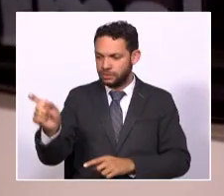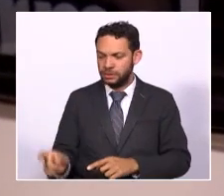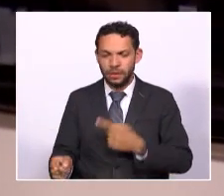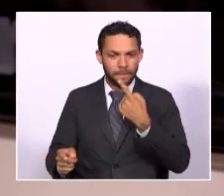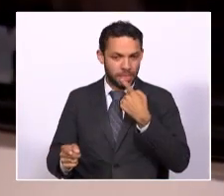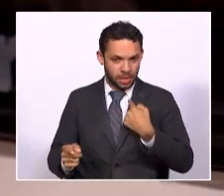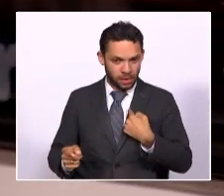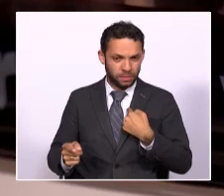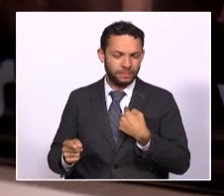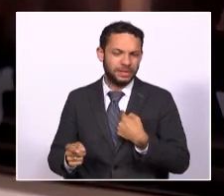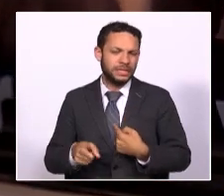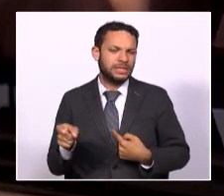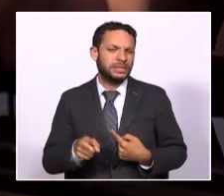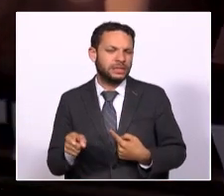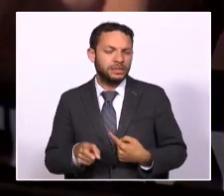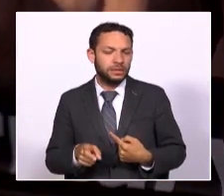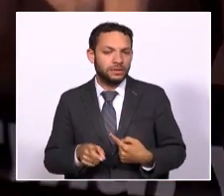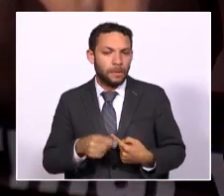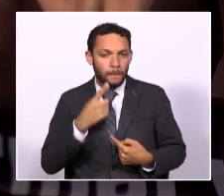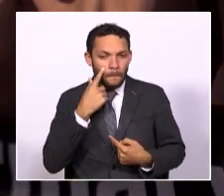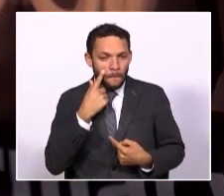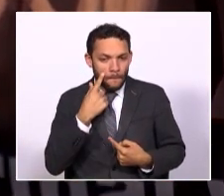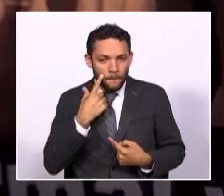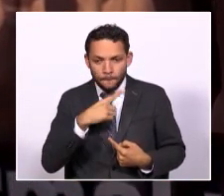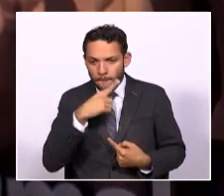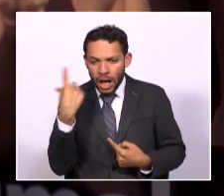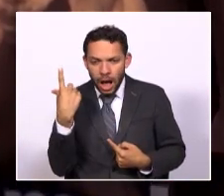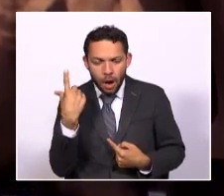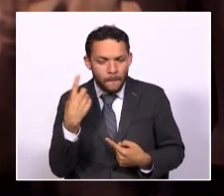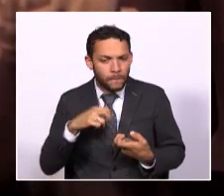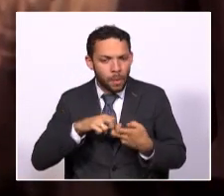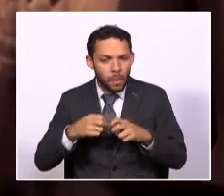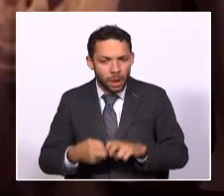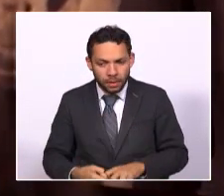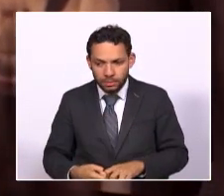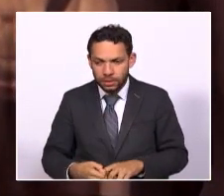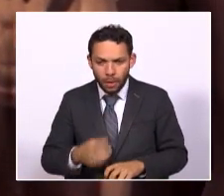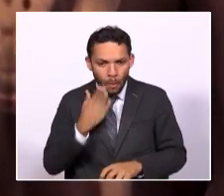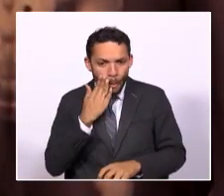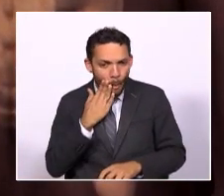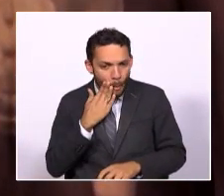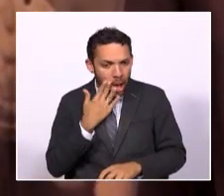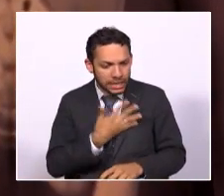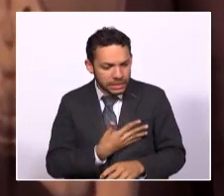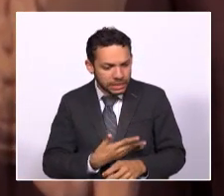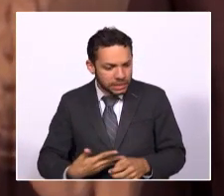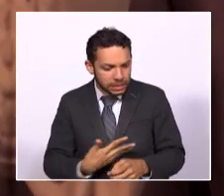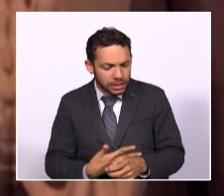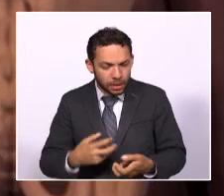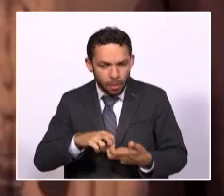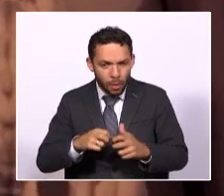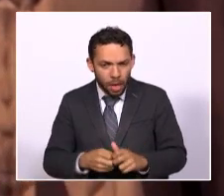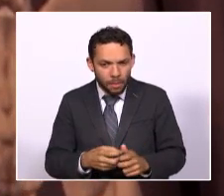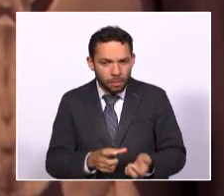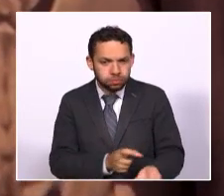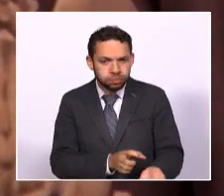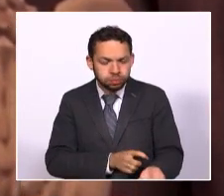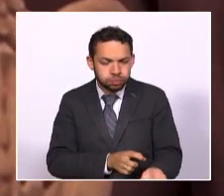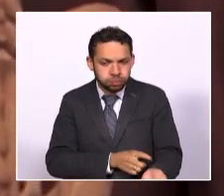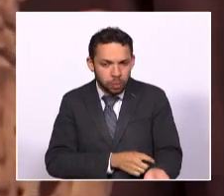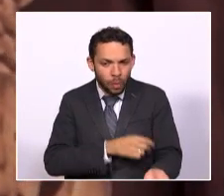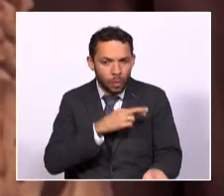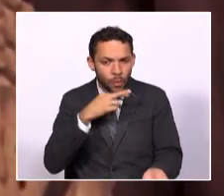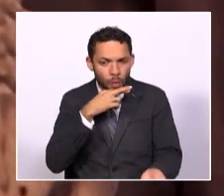es que mándeme algo para la anemia. Y yo le dije, ¿para la anemia? ¿Usted tan joven? ¿Usted por qué tiene anemia? ¿Cómo